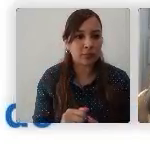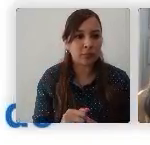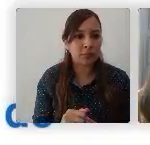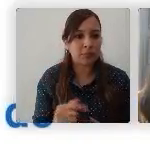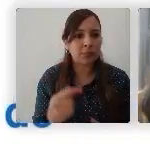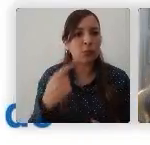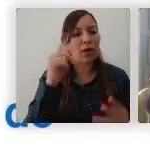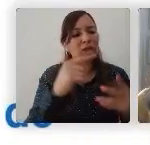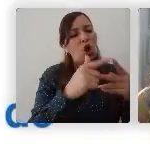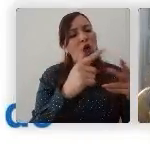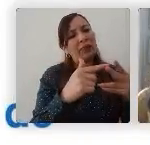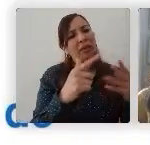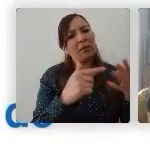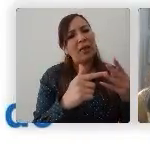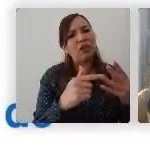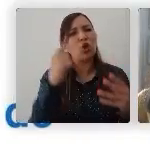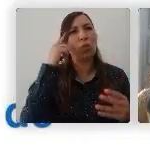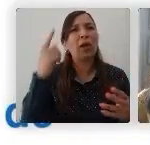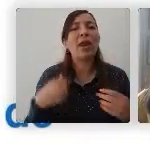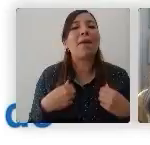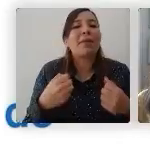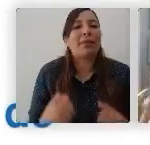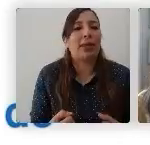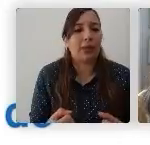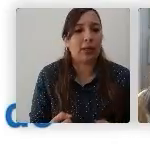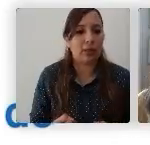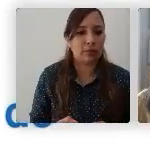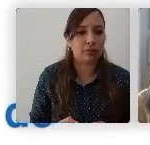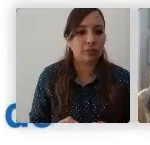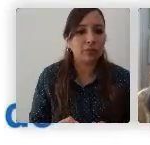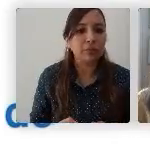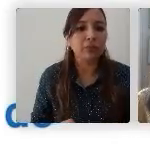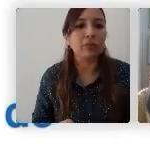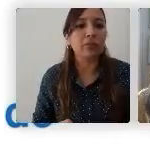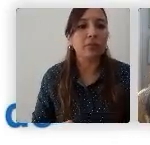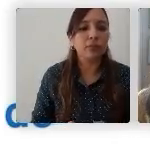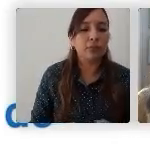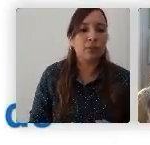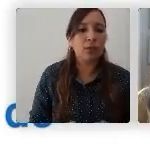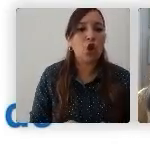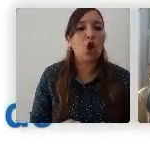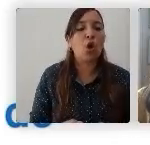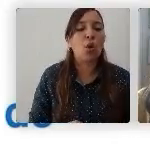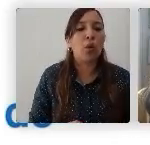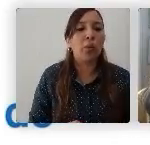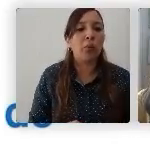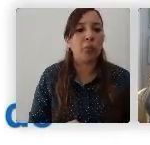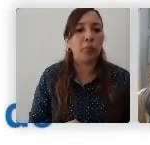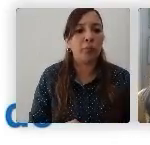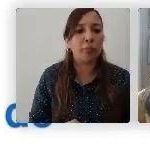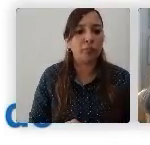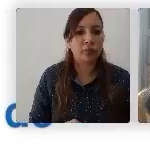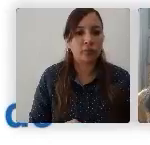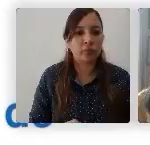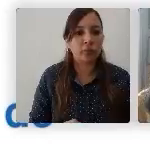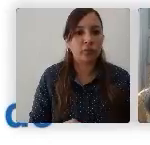y cómo van a convivir el turismo comunitario con otras comunidades con otras personas actividades no solamente